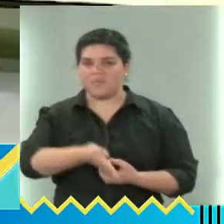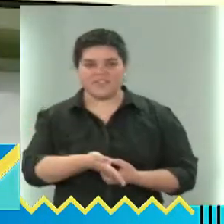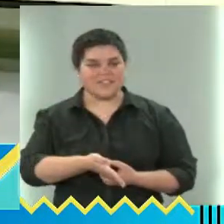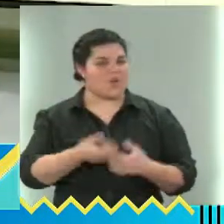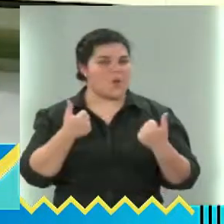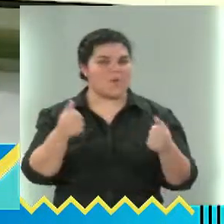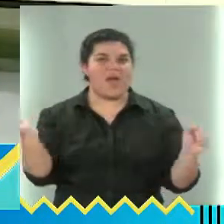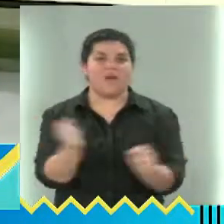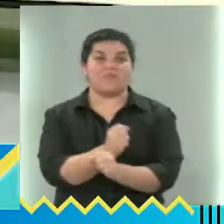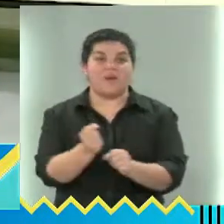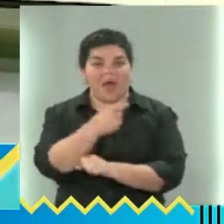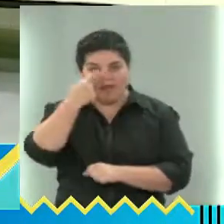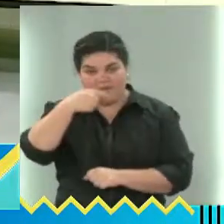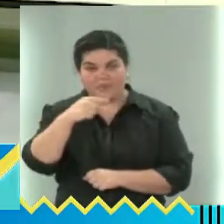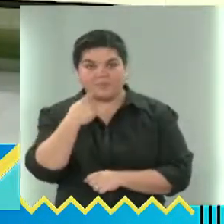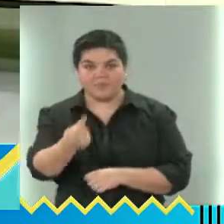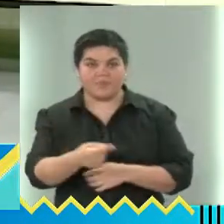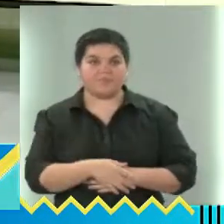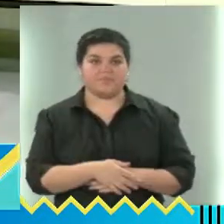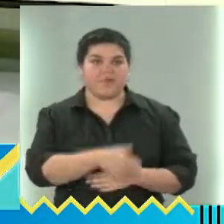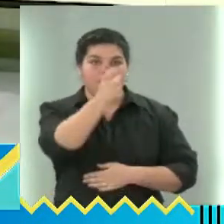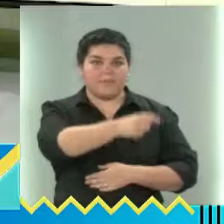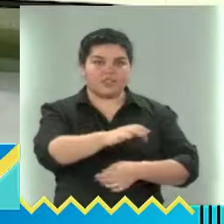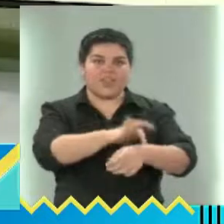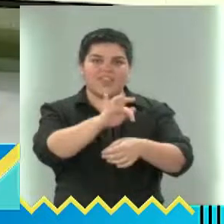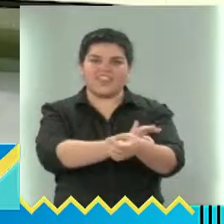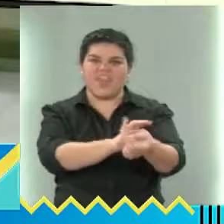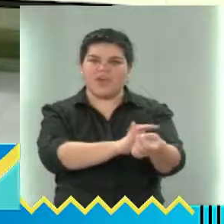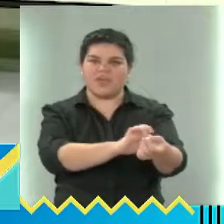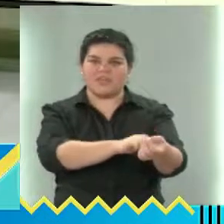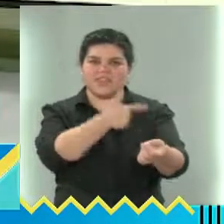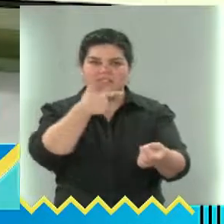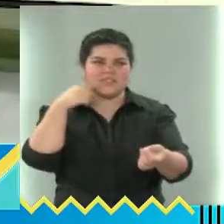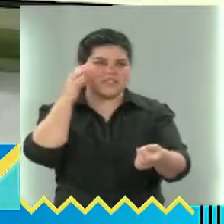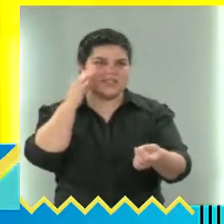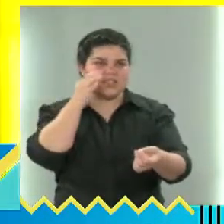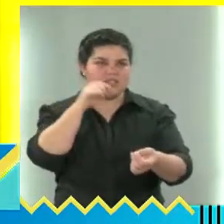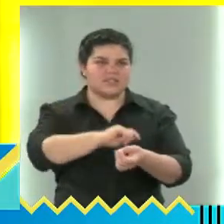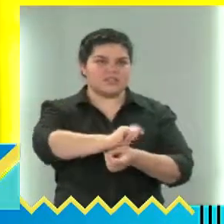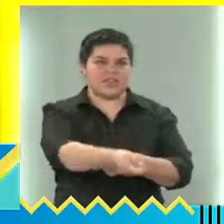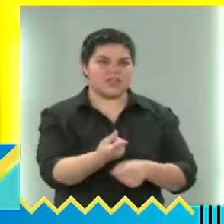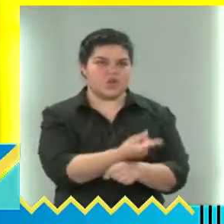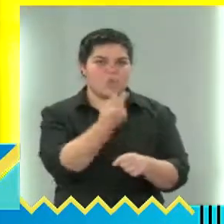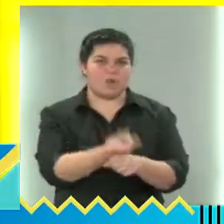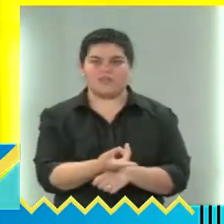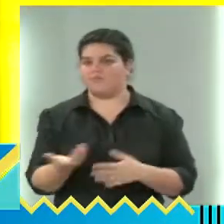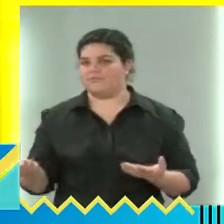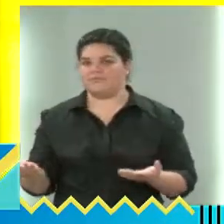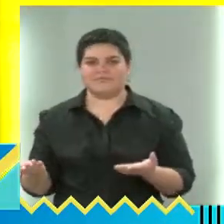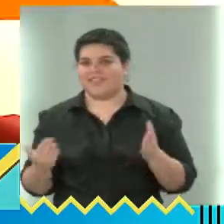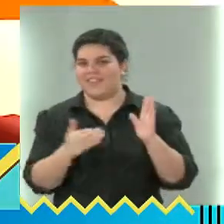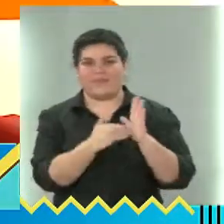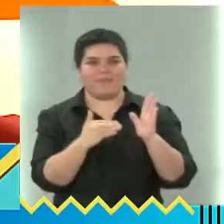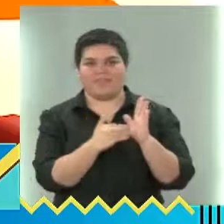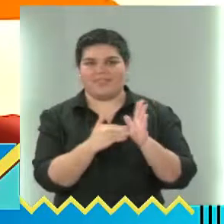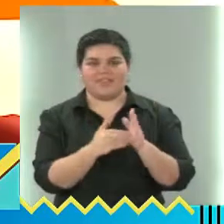la última, a ver si completamos. Las personas con diabetes no pueden donar sangre, ¿esto es verdadero o falso? Depende. Bien, ¿por qué? Aquellas que